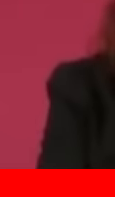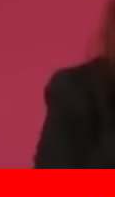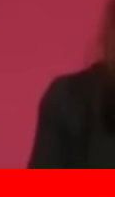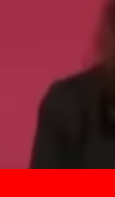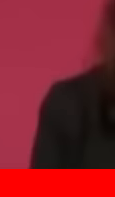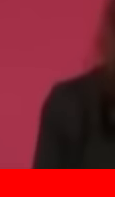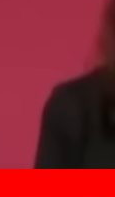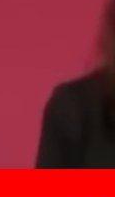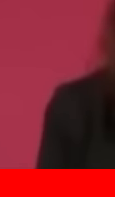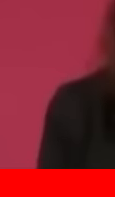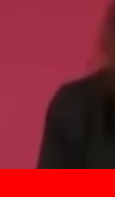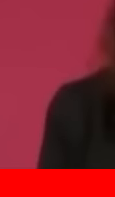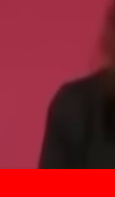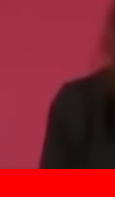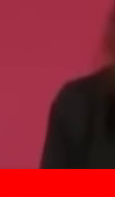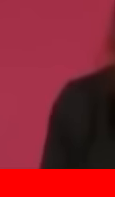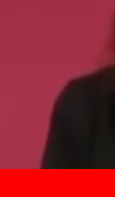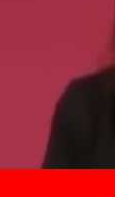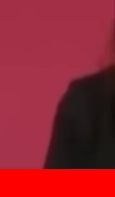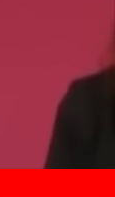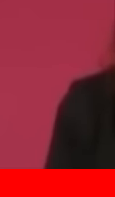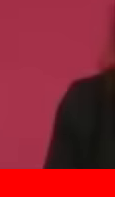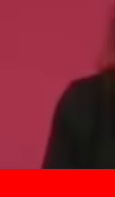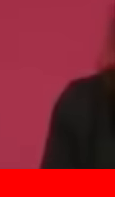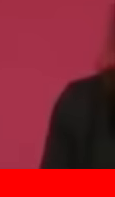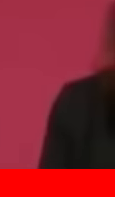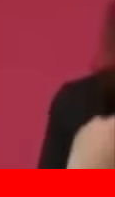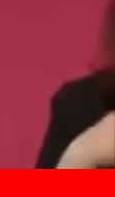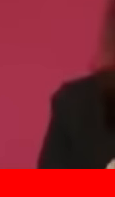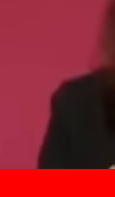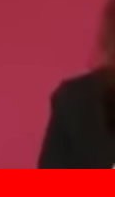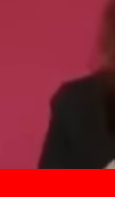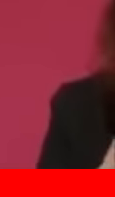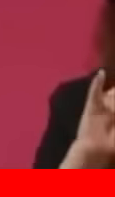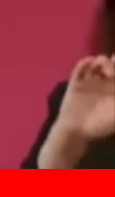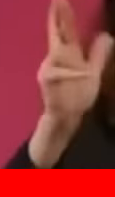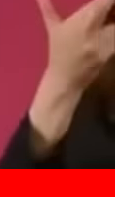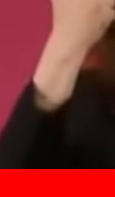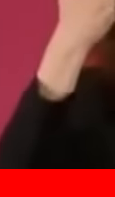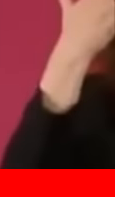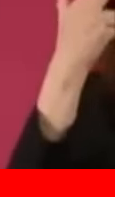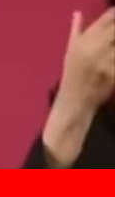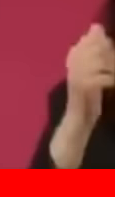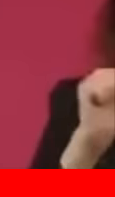nada más es Andrés Manuel, aguanta, el pueblo se levanta,